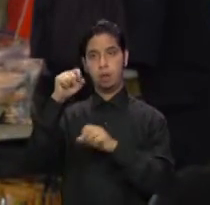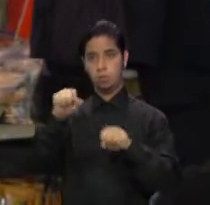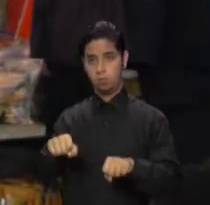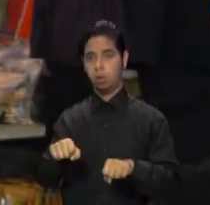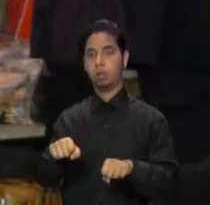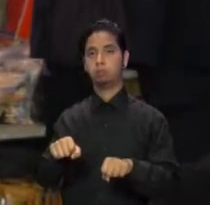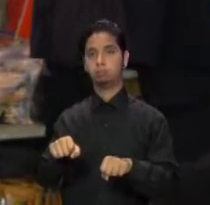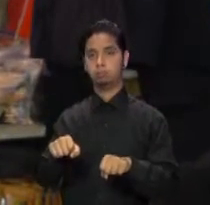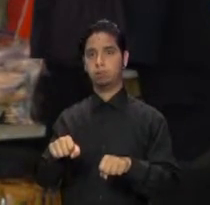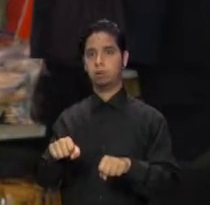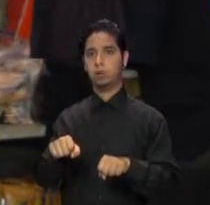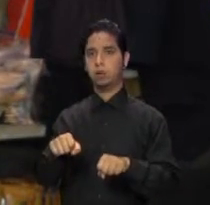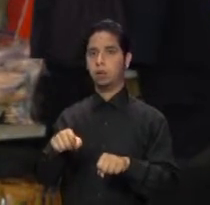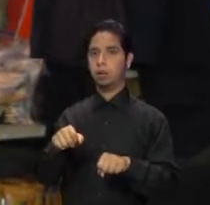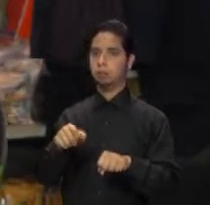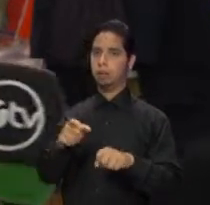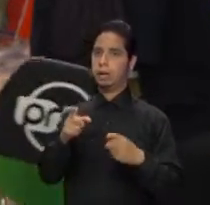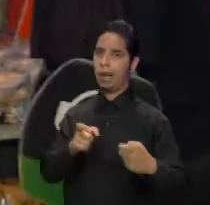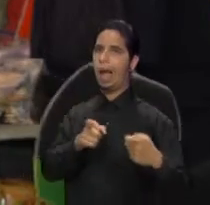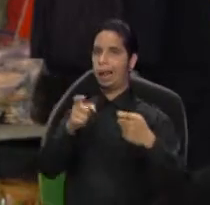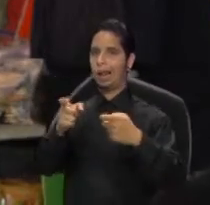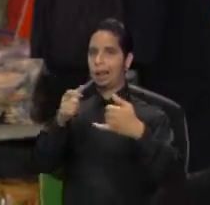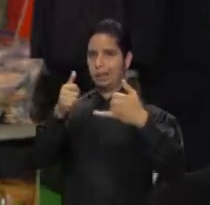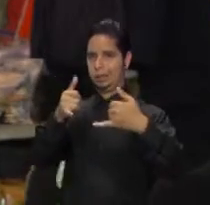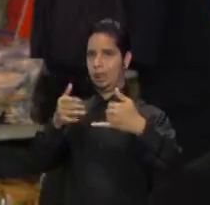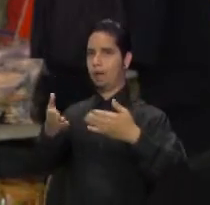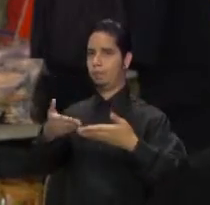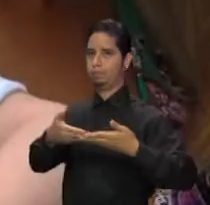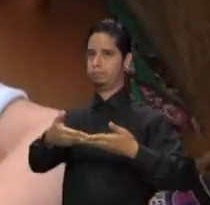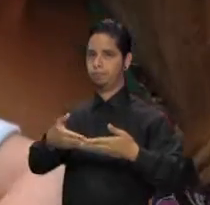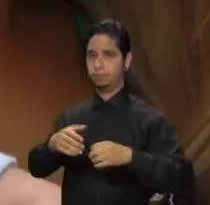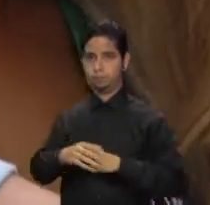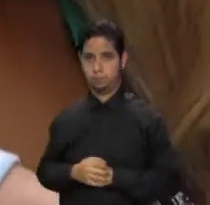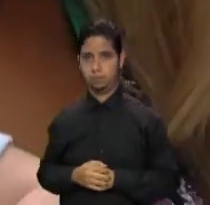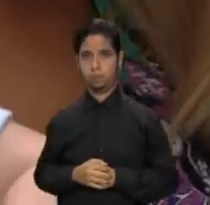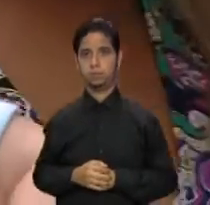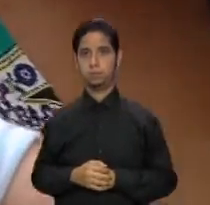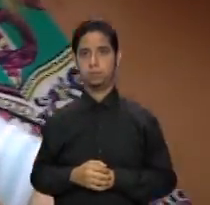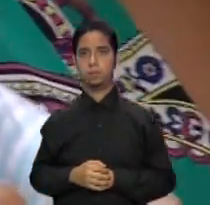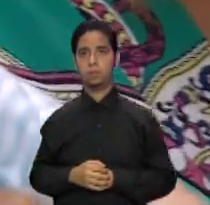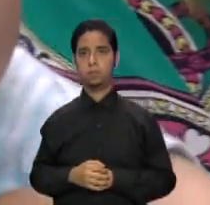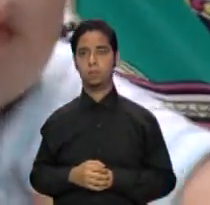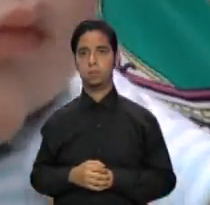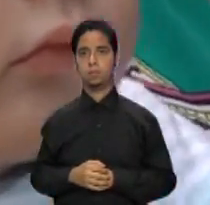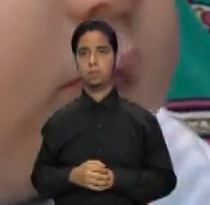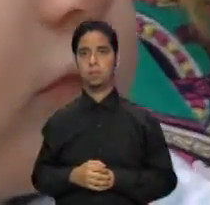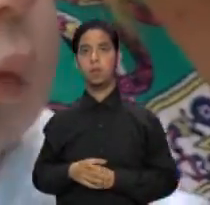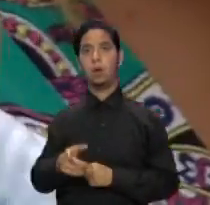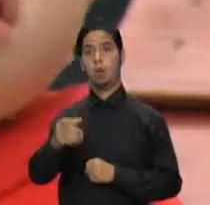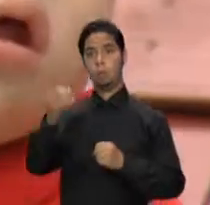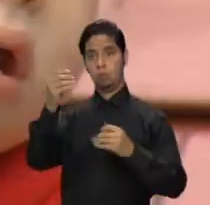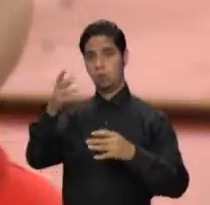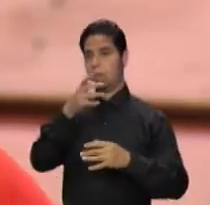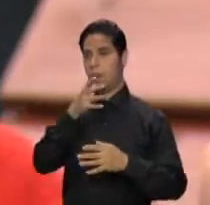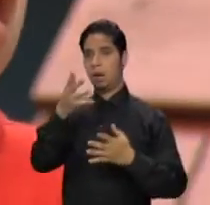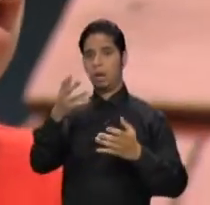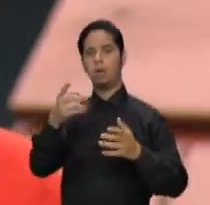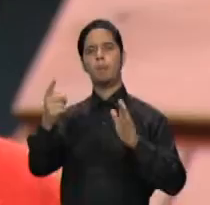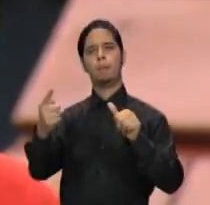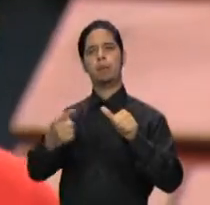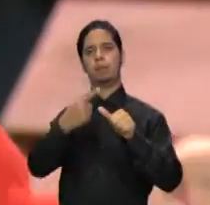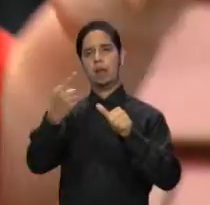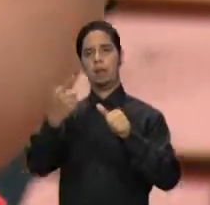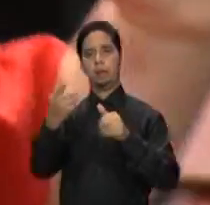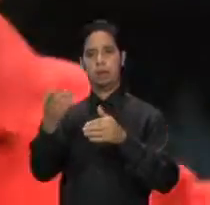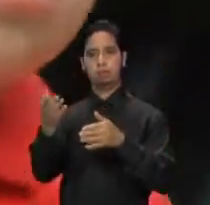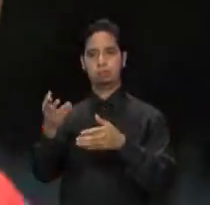también donar esa leche. Alismarí dijo haber recibido muchos mensajes de madres que desean donar por primera vez y que desconocen sobre el